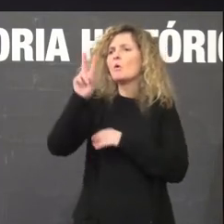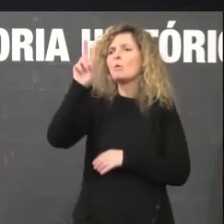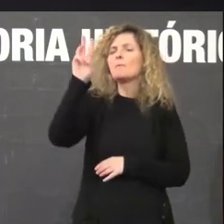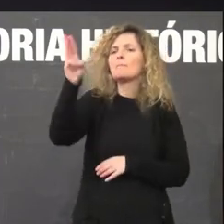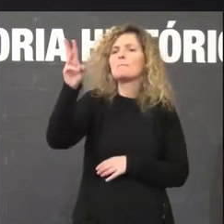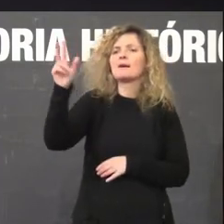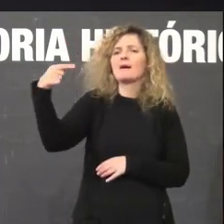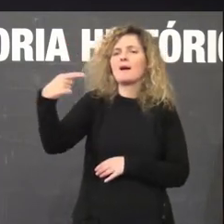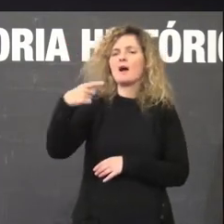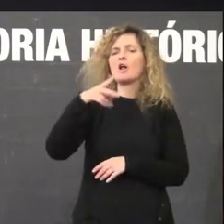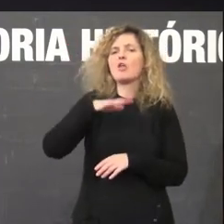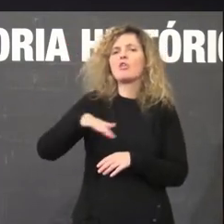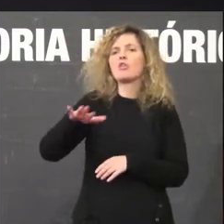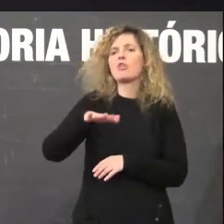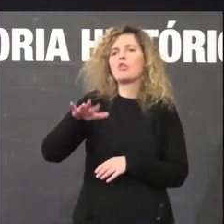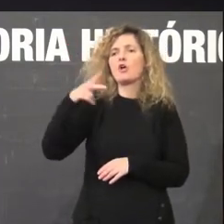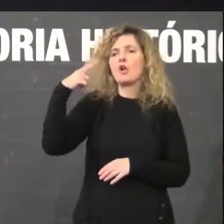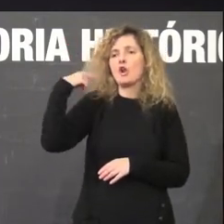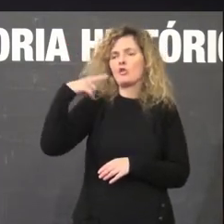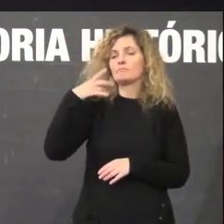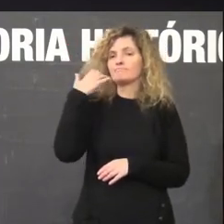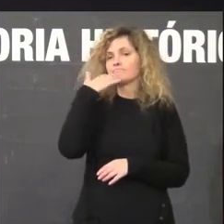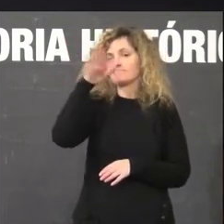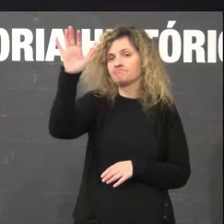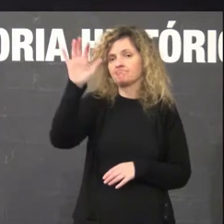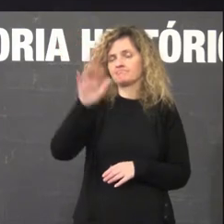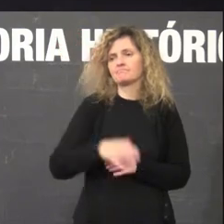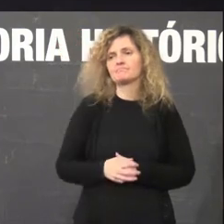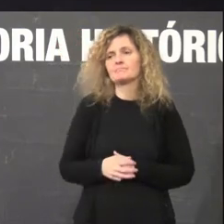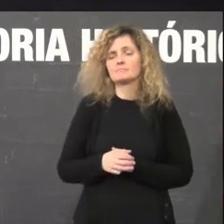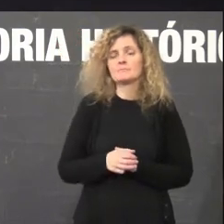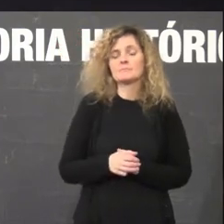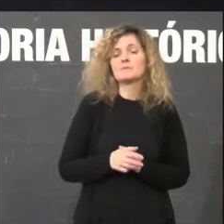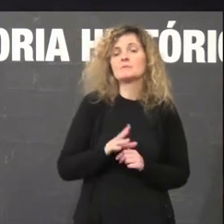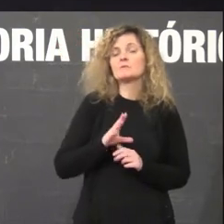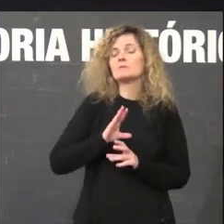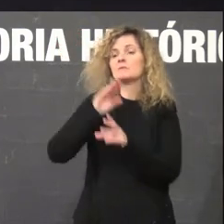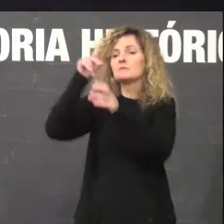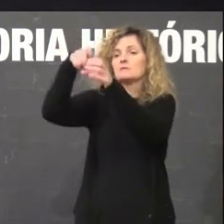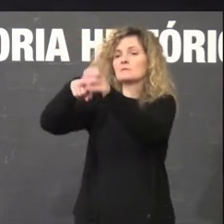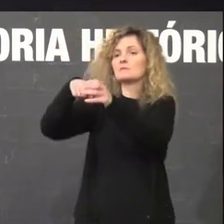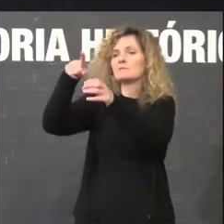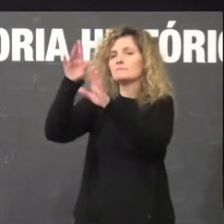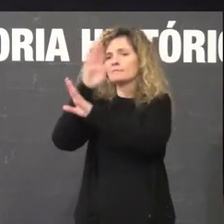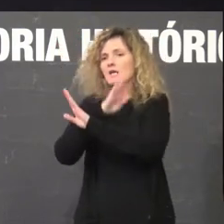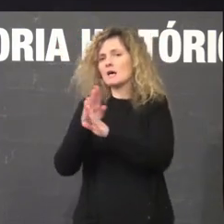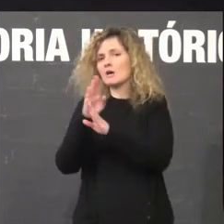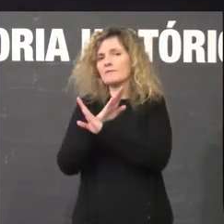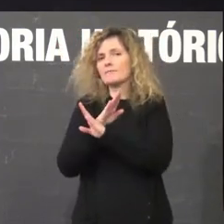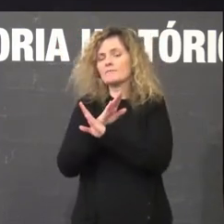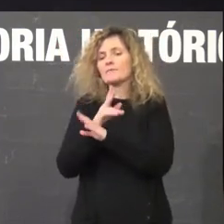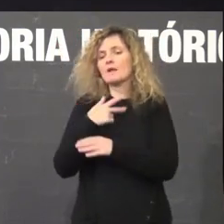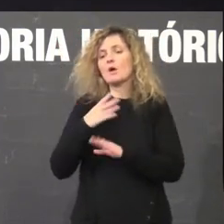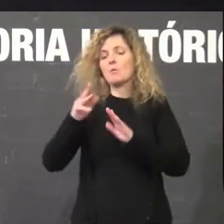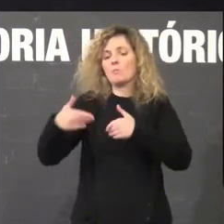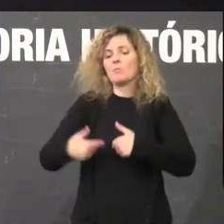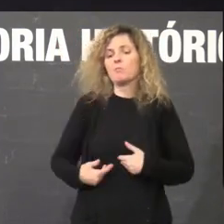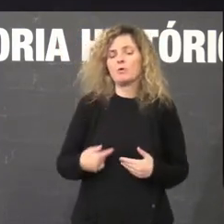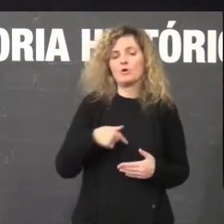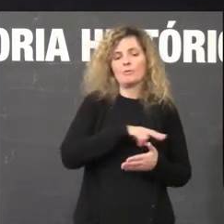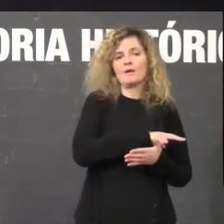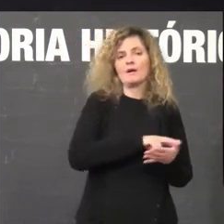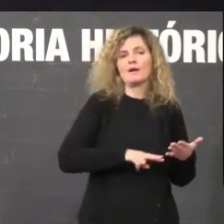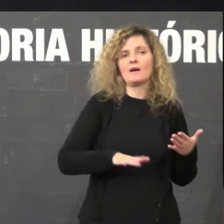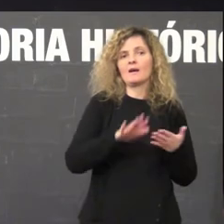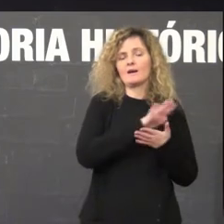en Londres, cousa rarísima, ¿no? E entramos na clandestinidade, volvemos a Galiza, aquí